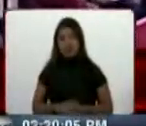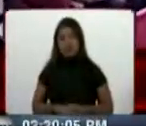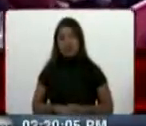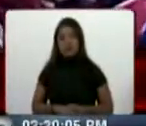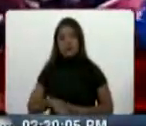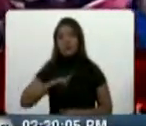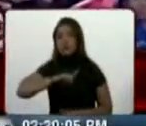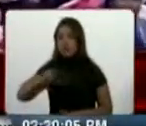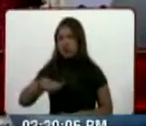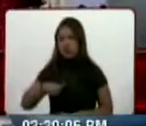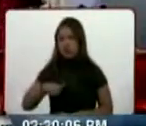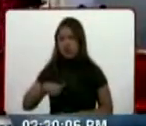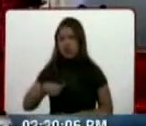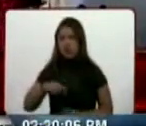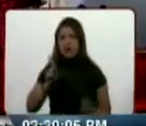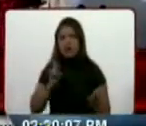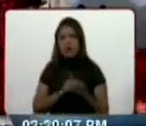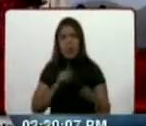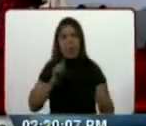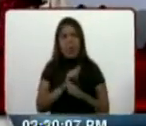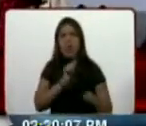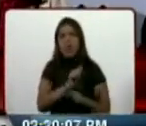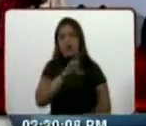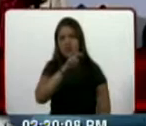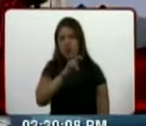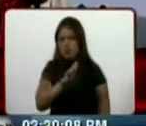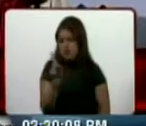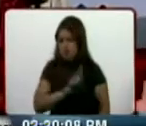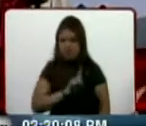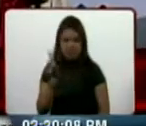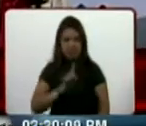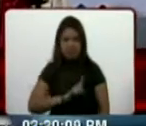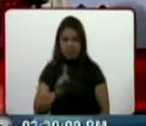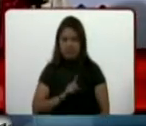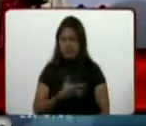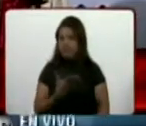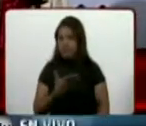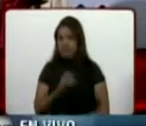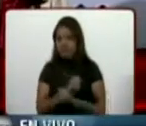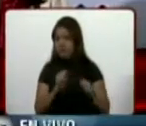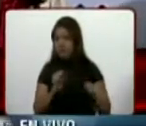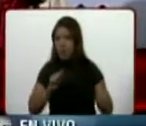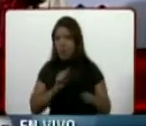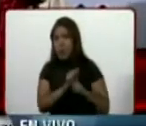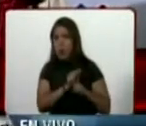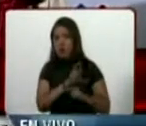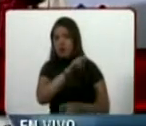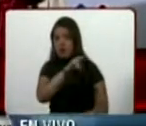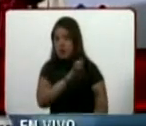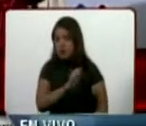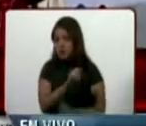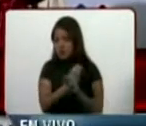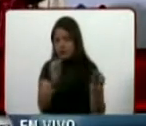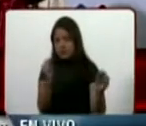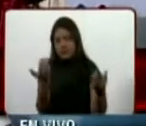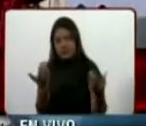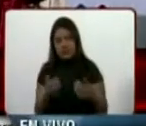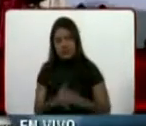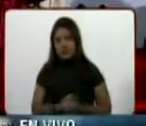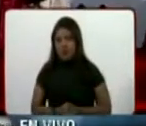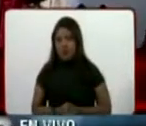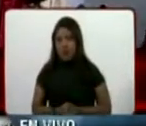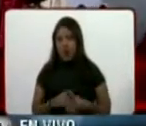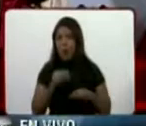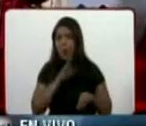Nosotros no venimos aquí a atacar al Consejo Nacional Electoral. Es algo desleal y bajo atacar el poder electoral, que ha hecho